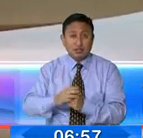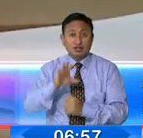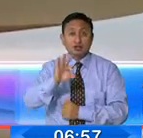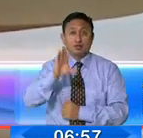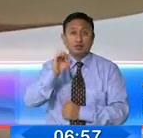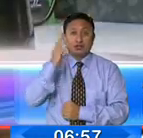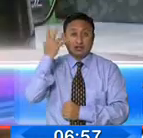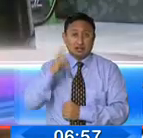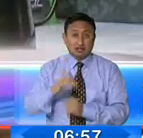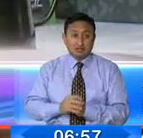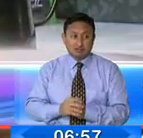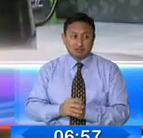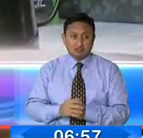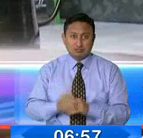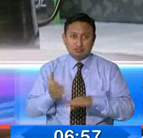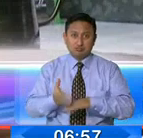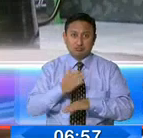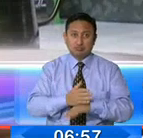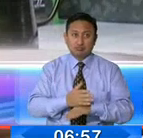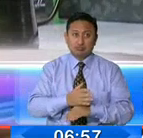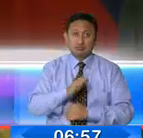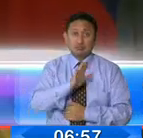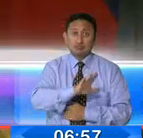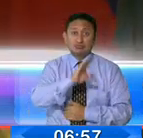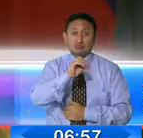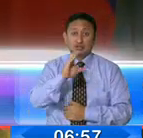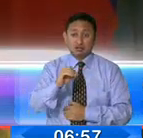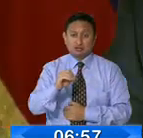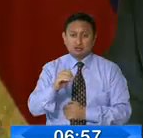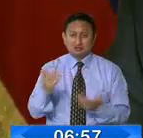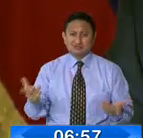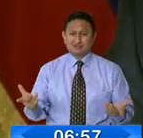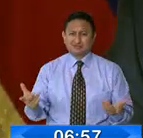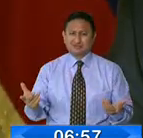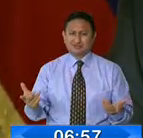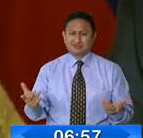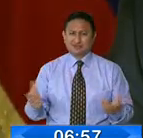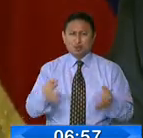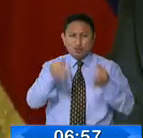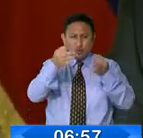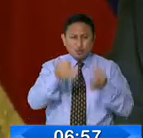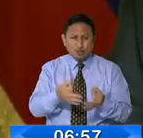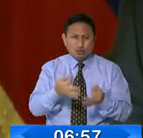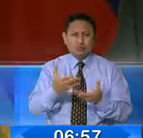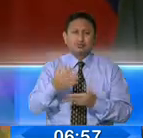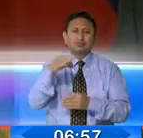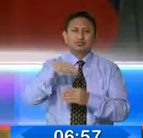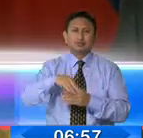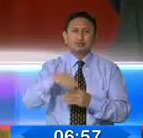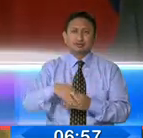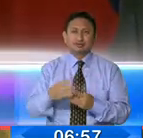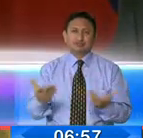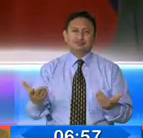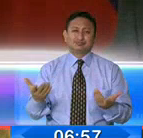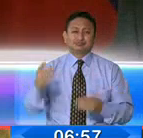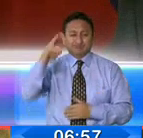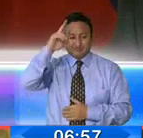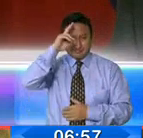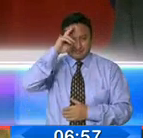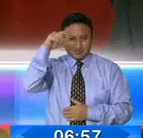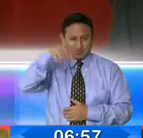días y aparece luego de 500. ¿Qué coincidencia en tiempo electoral? A todas luces se trata de una